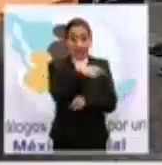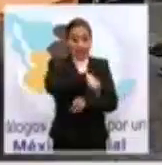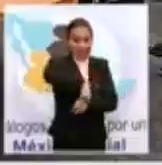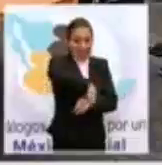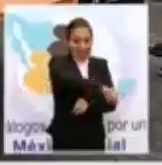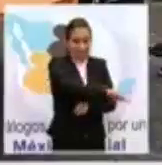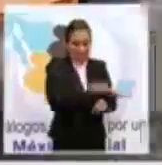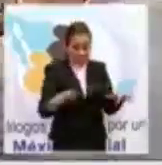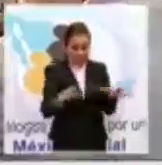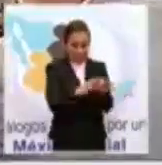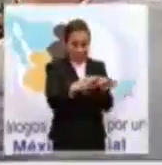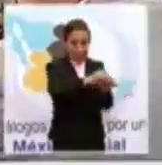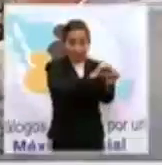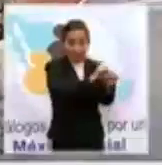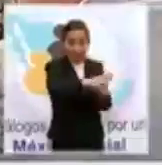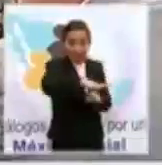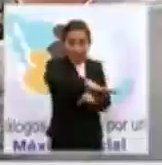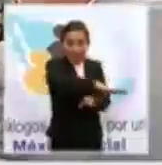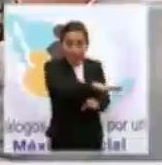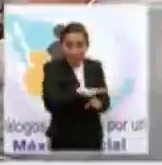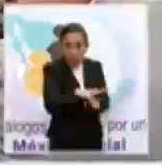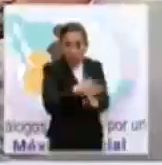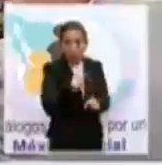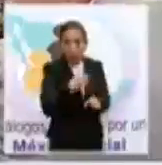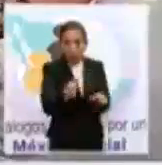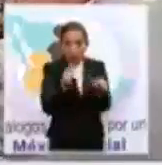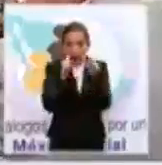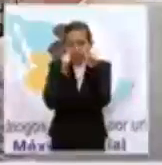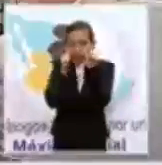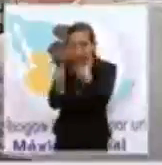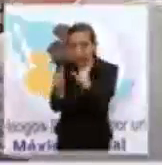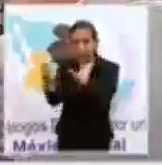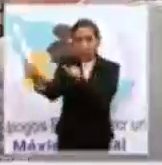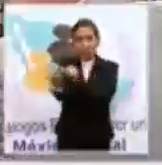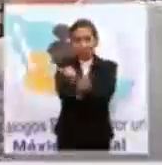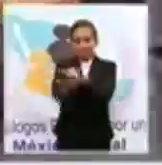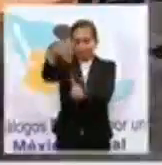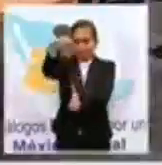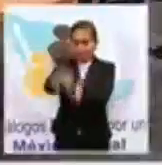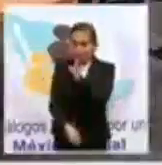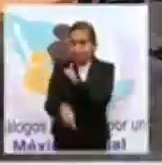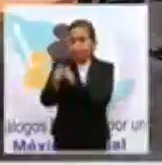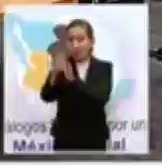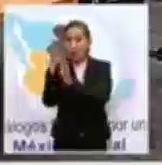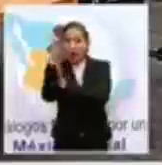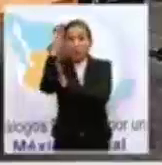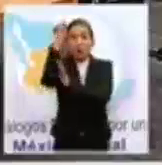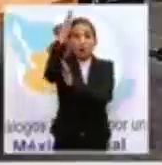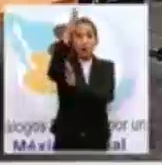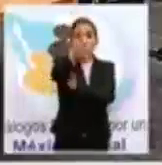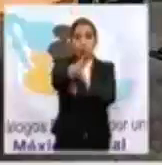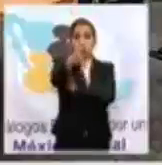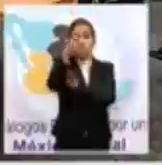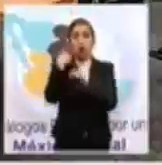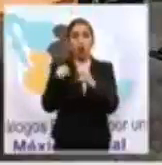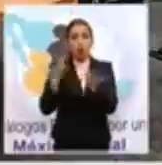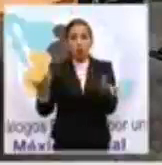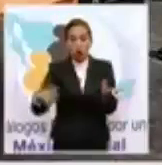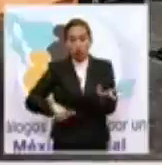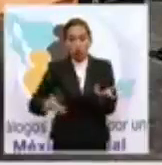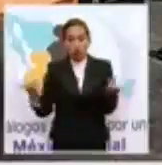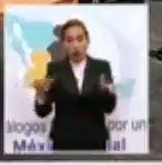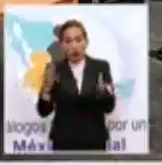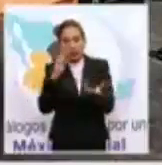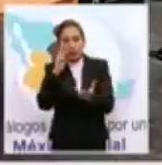sistema responda a una política pública de largo plazo con una visión de Estado que